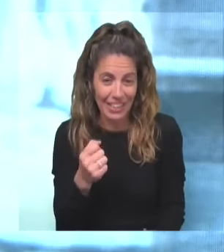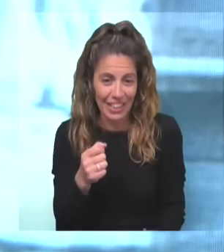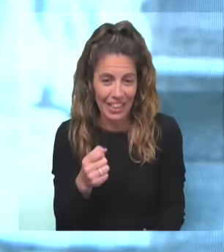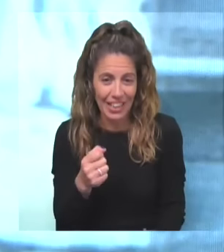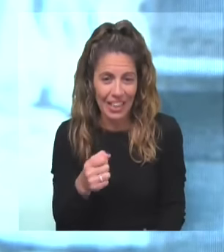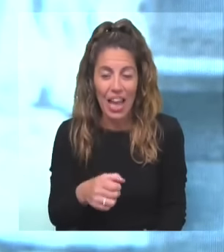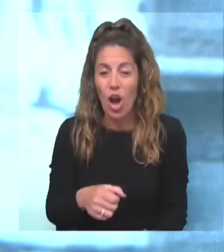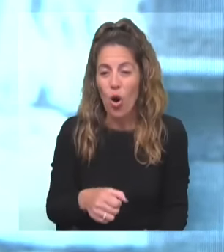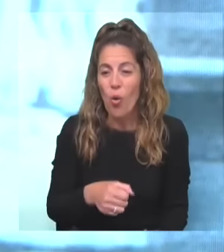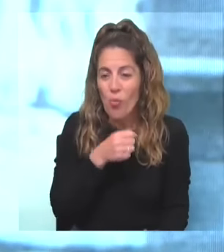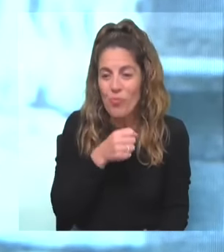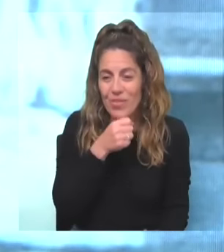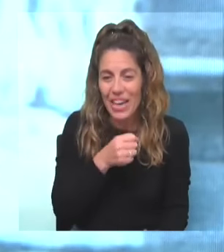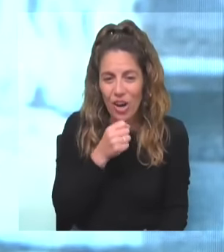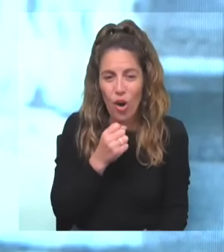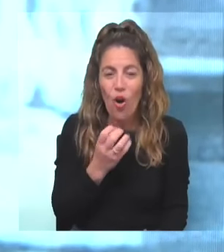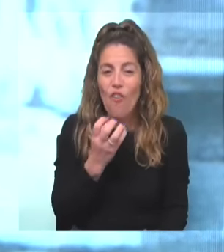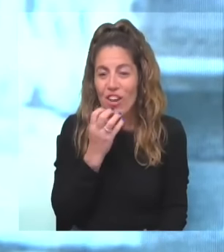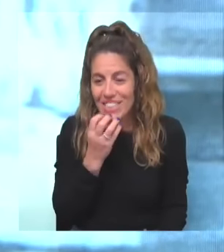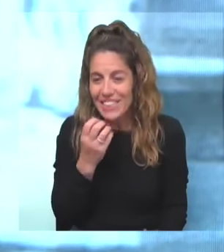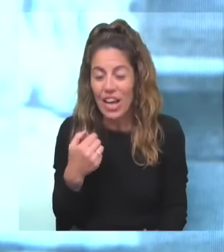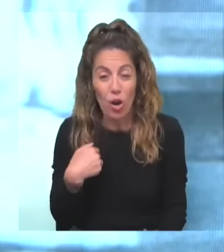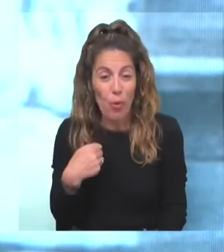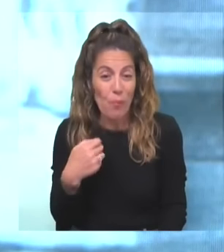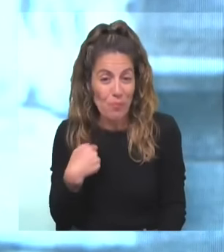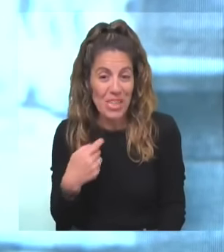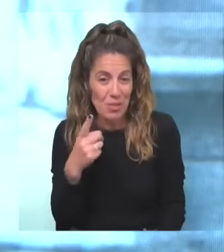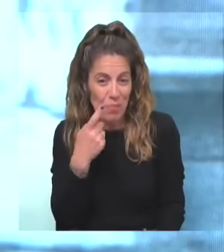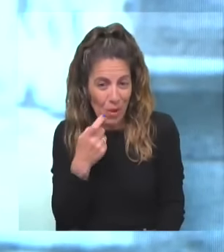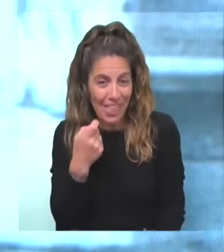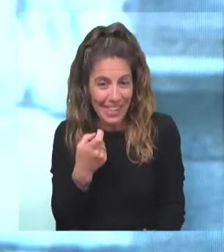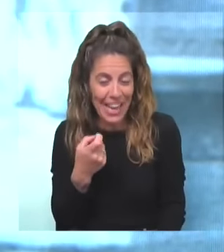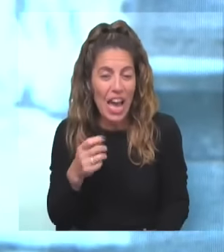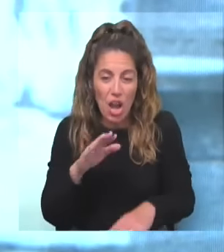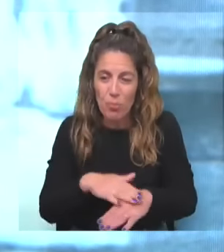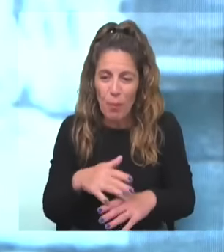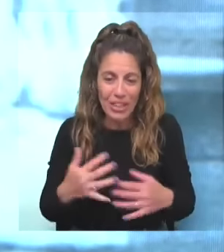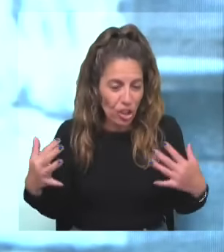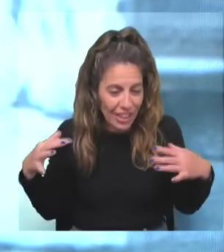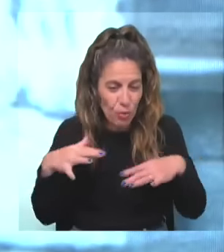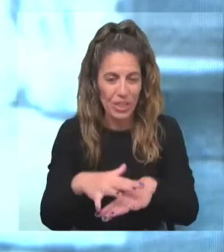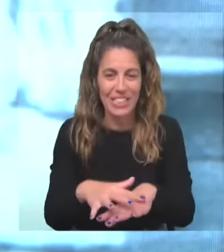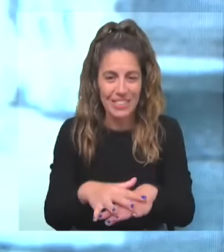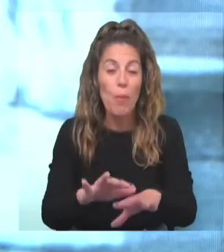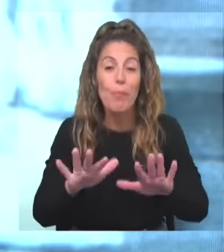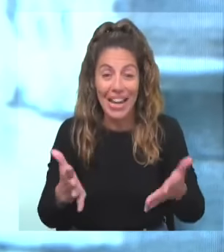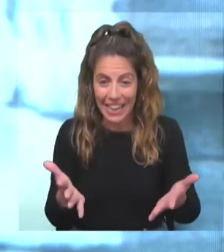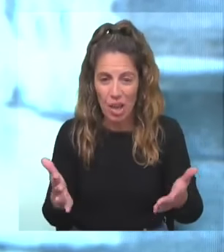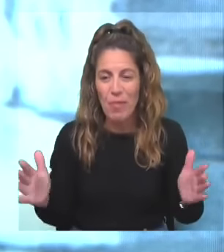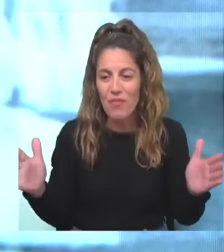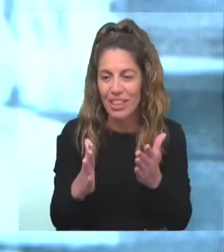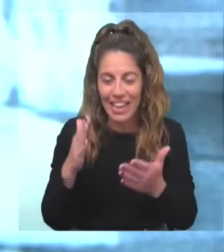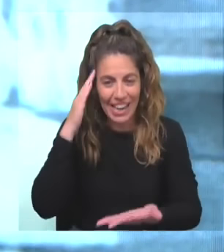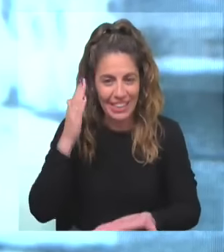viejo vallista, como en el caso de mi padre. Es decir, eran tiempos de confluencia para enfrentar la dictadura. Pero quería ir a lo de La